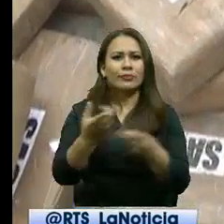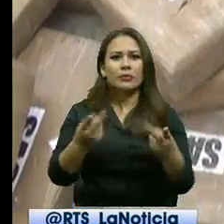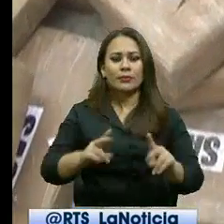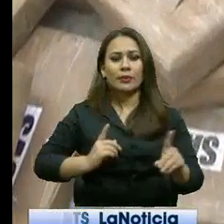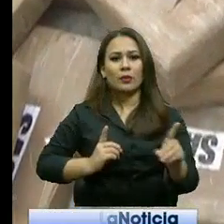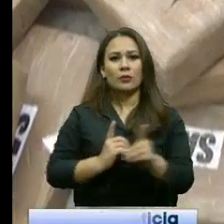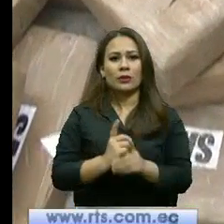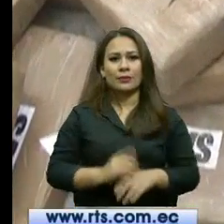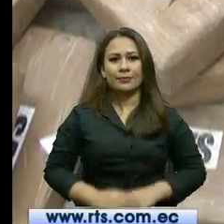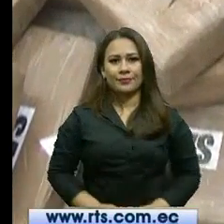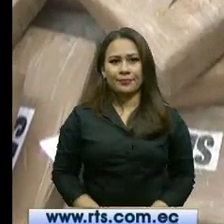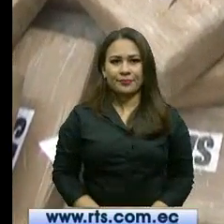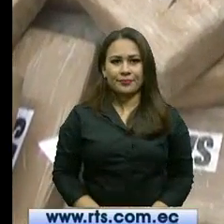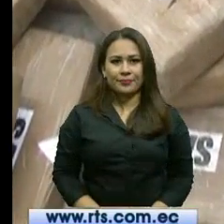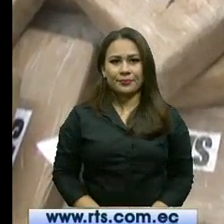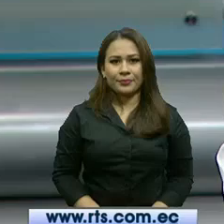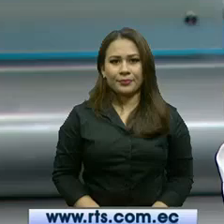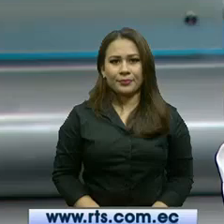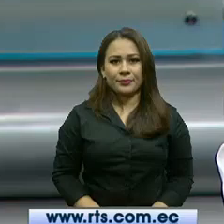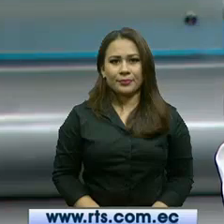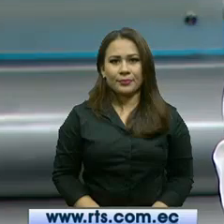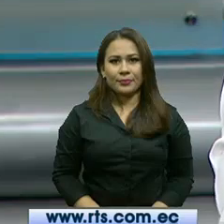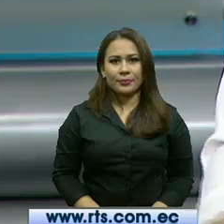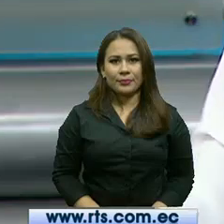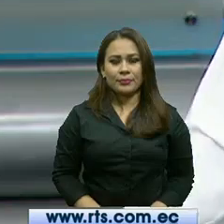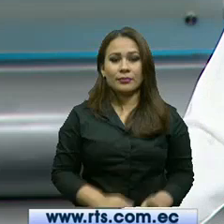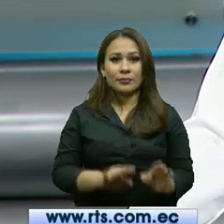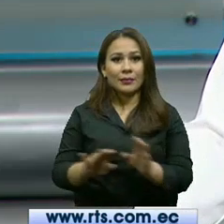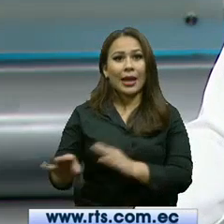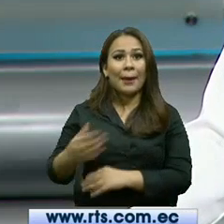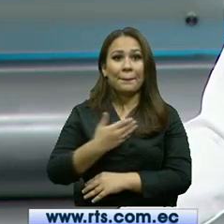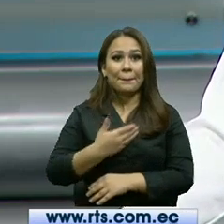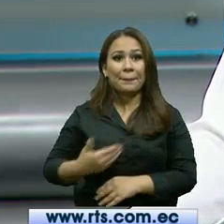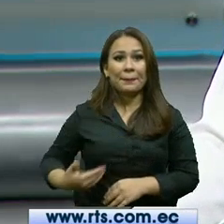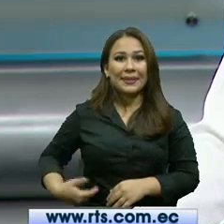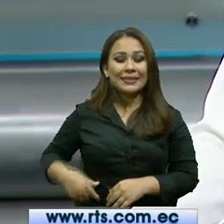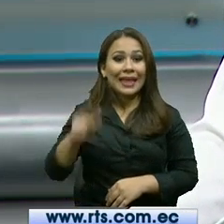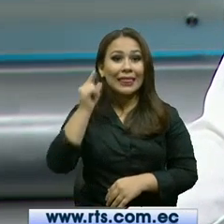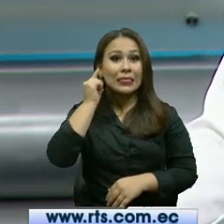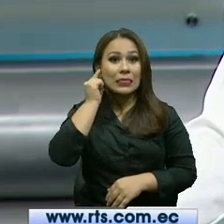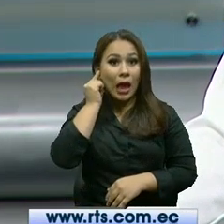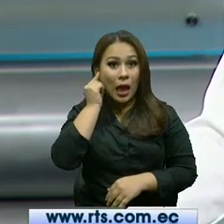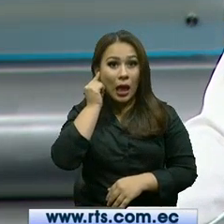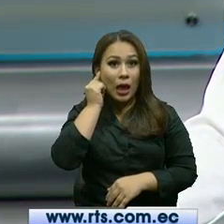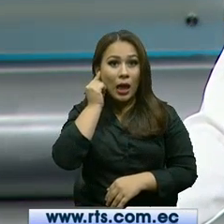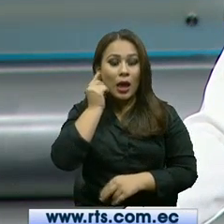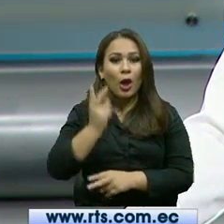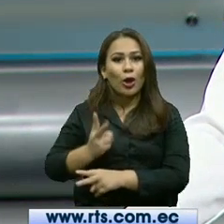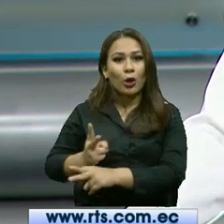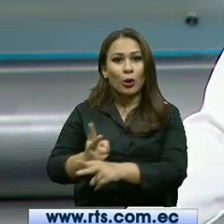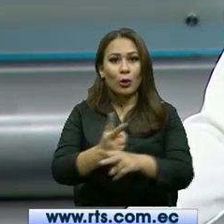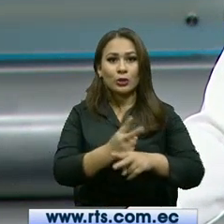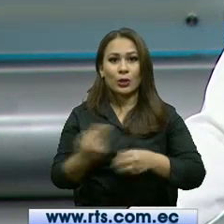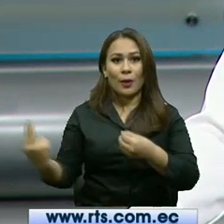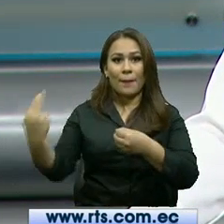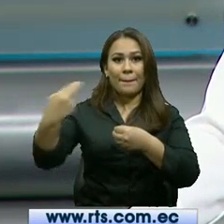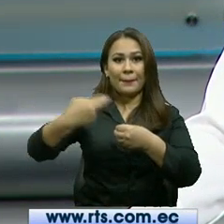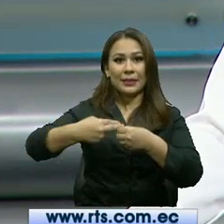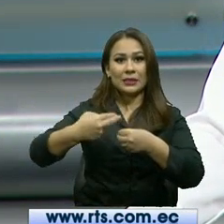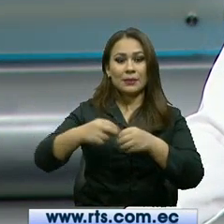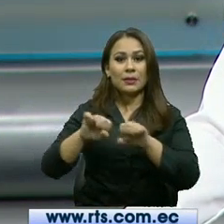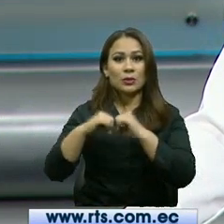Manabí, informó Wendy Delgado. La presidenta del Consejo de Participación Ciudadana y Control Social, Raquel